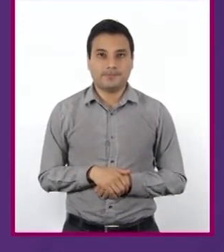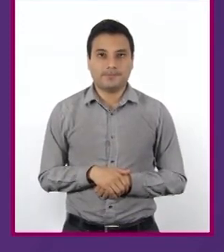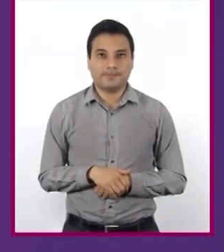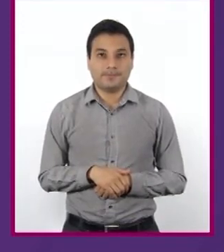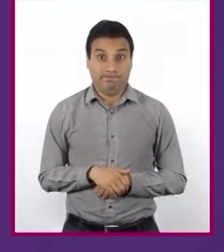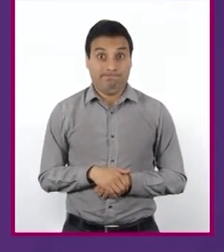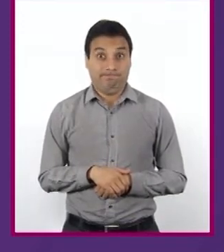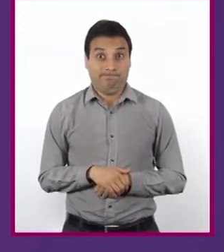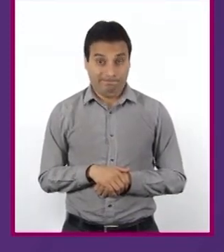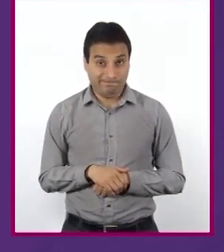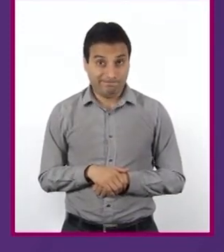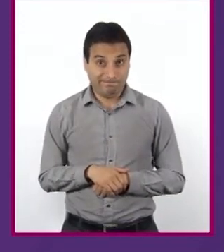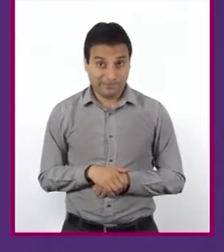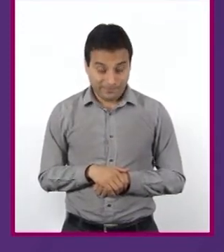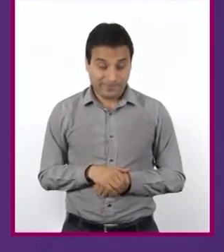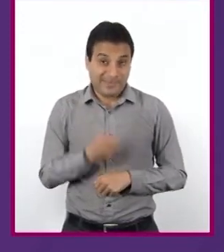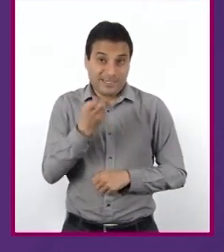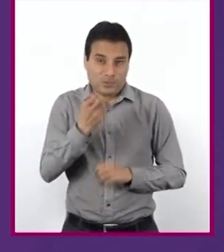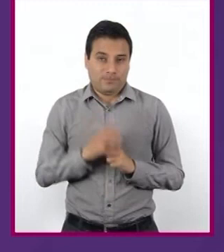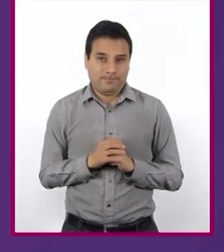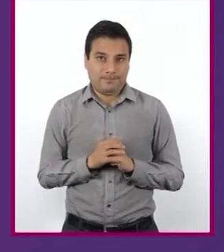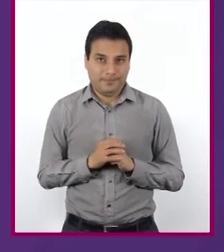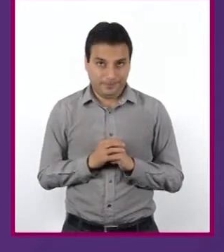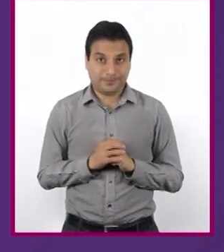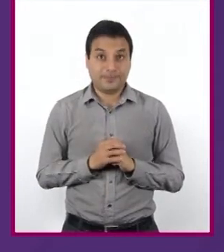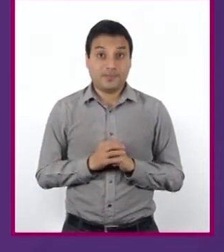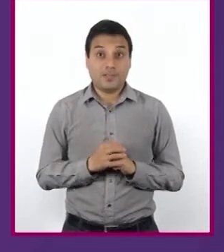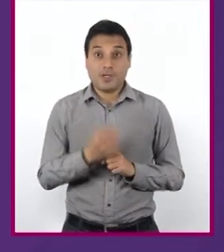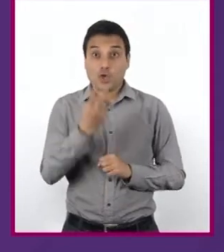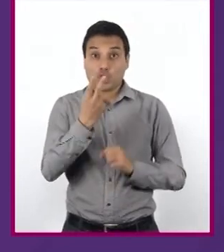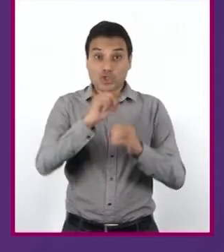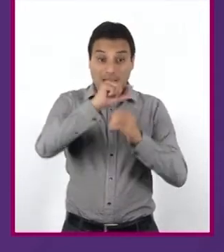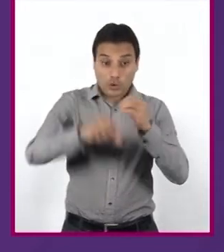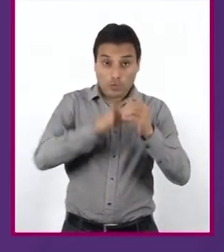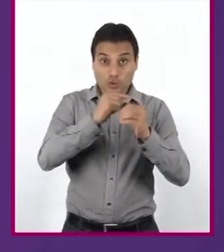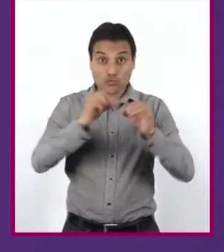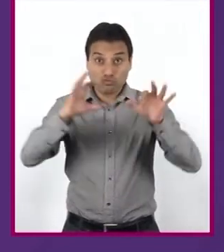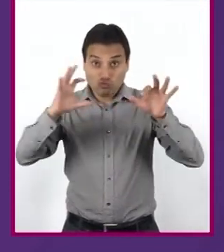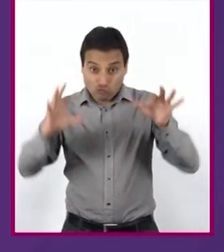Al parecer, es muy fácil representar la unión entre los átomos.